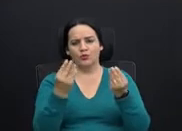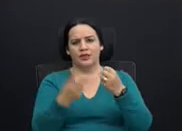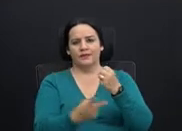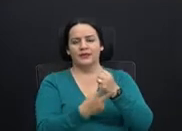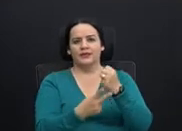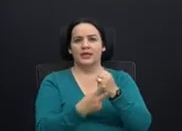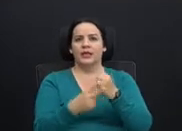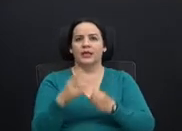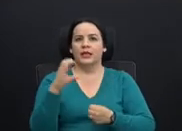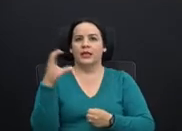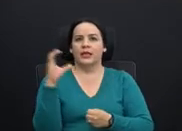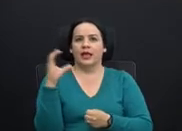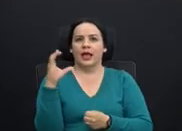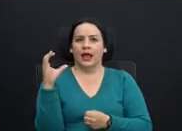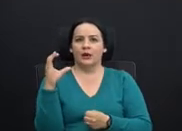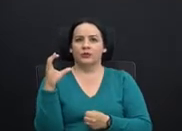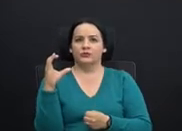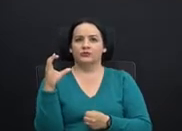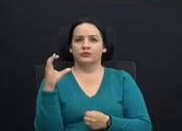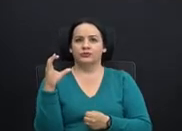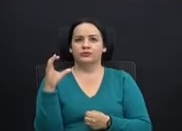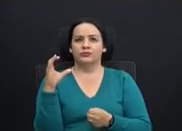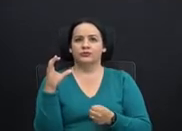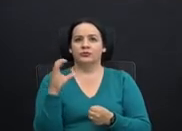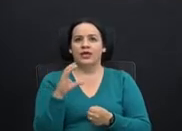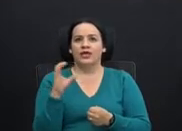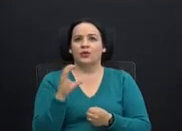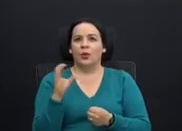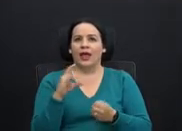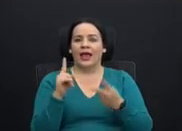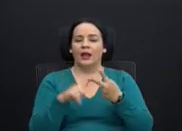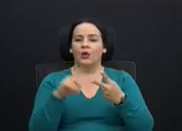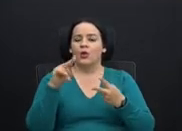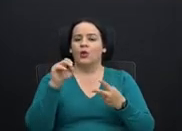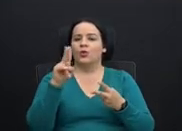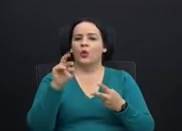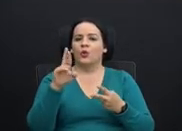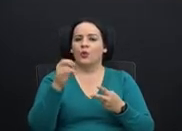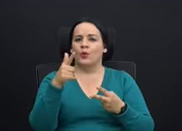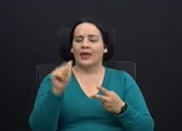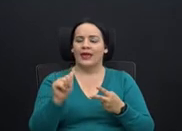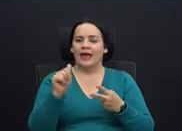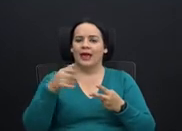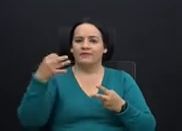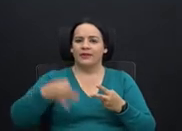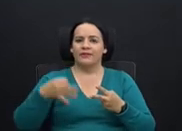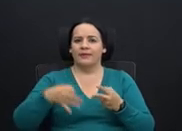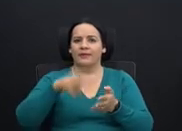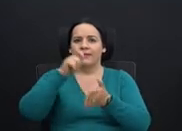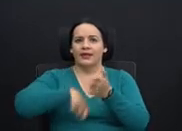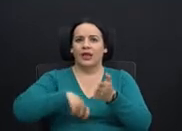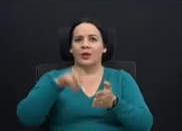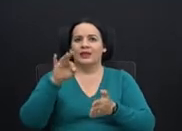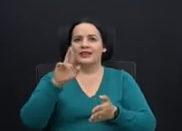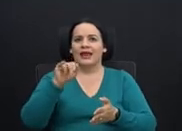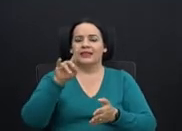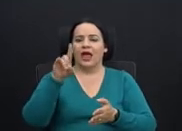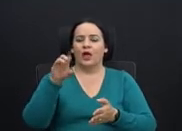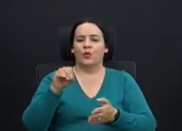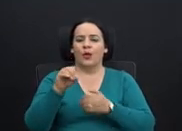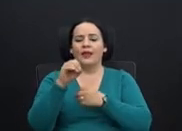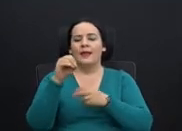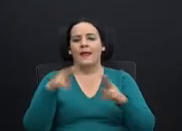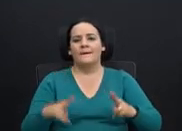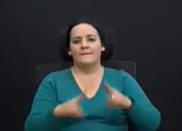Carlos, en la mayoría de los casos. Don Carlos, ¿es Noruega signatario del Tratado de París como lo es Costa Rica? ¿El Acuerdo de